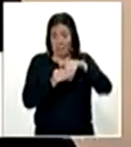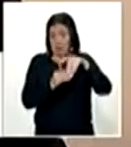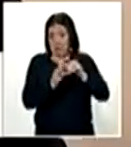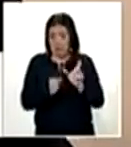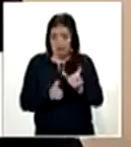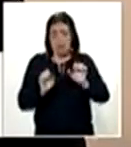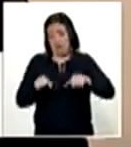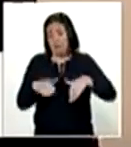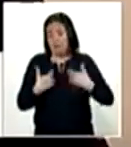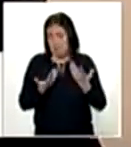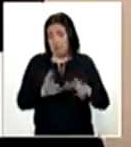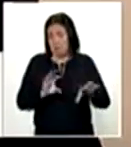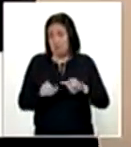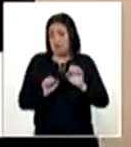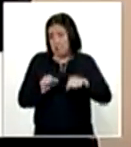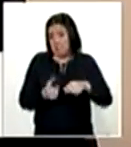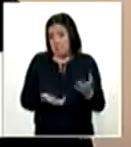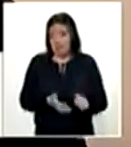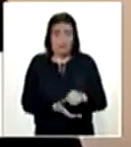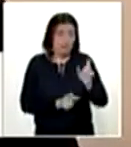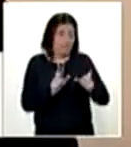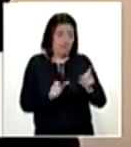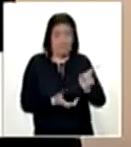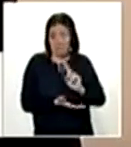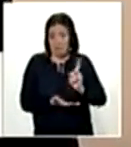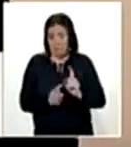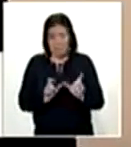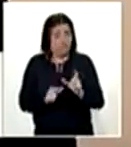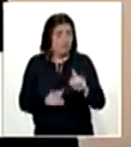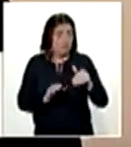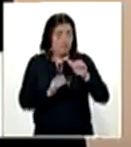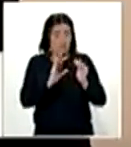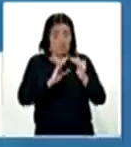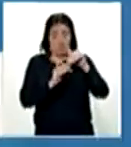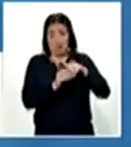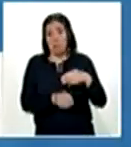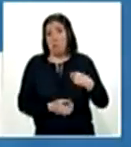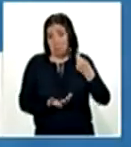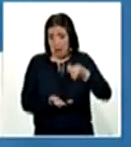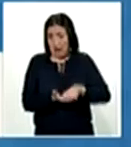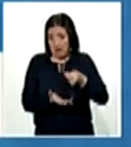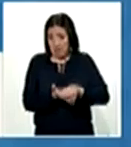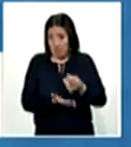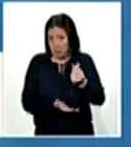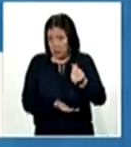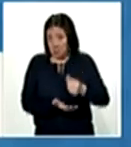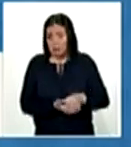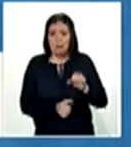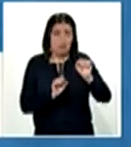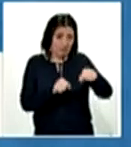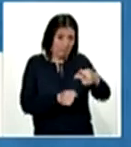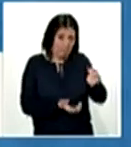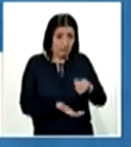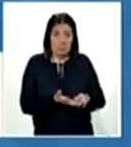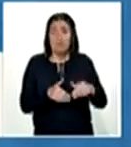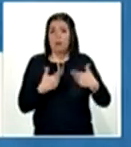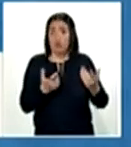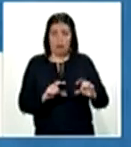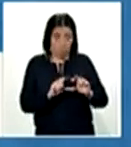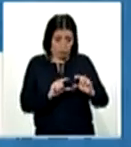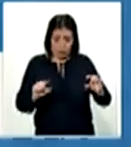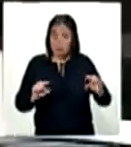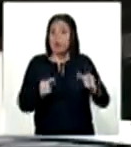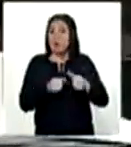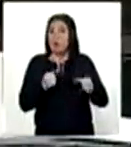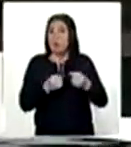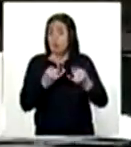va a poder hacer sin ningún problema. Y la gente que no es bancarizada, hemos puesto la opción de pago efectivo. A través de pago efectivo, usted recibirá un código